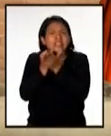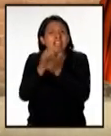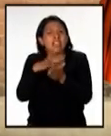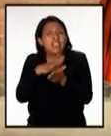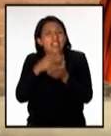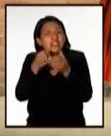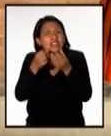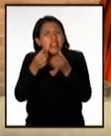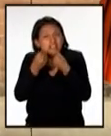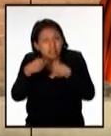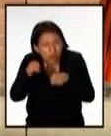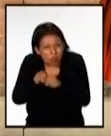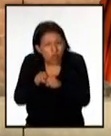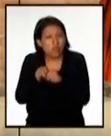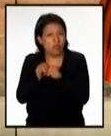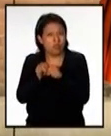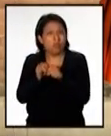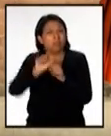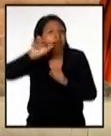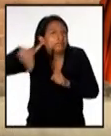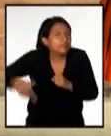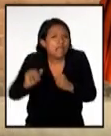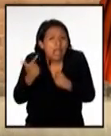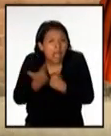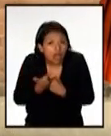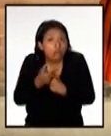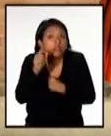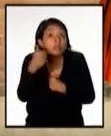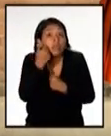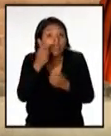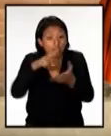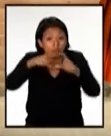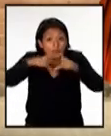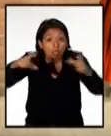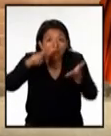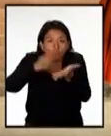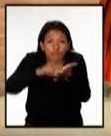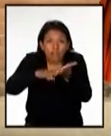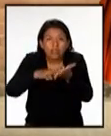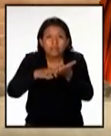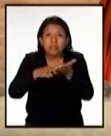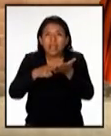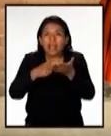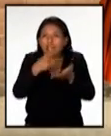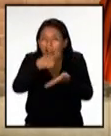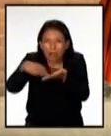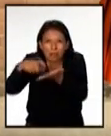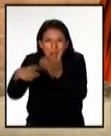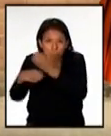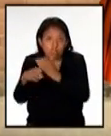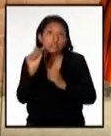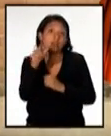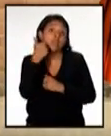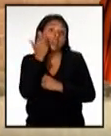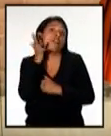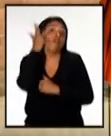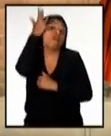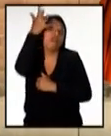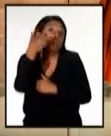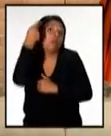salud, seguro contra accidentes y hasta vales de despensa. Eso sin faltar una pensión para el